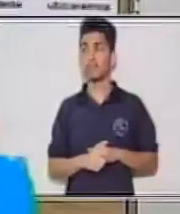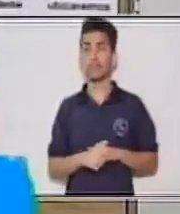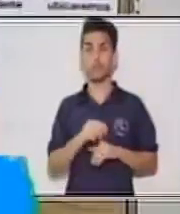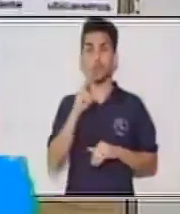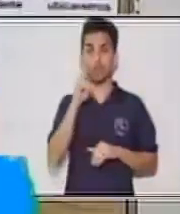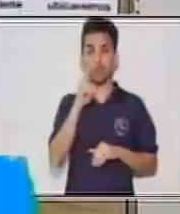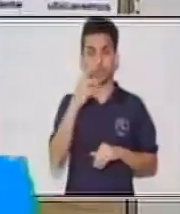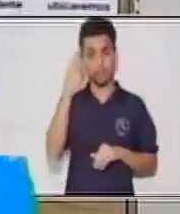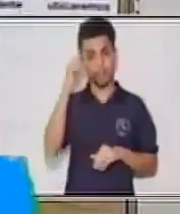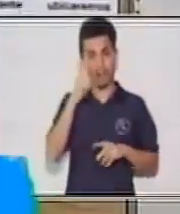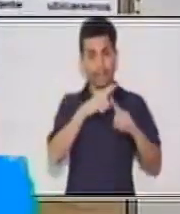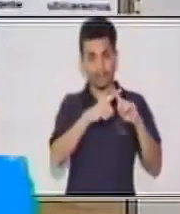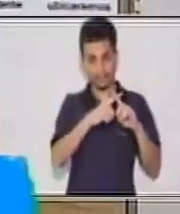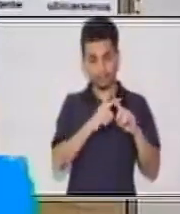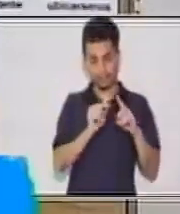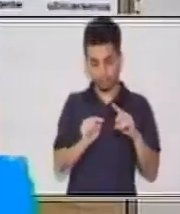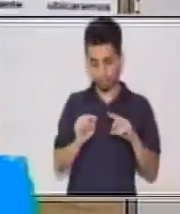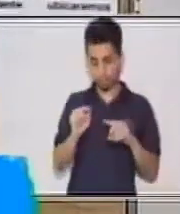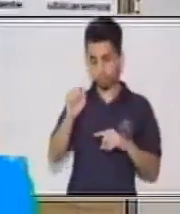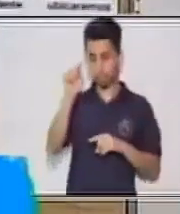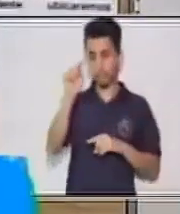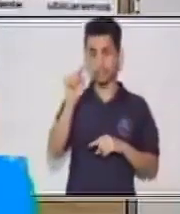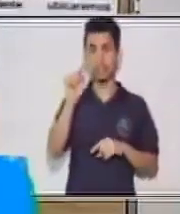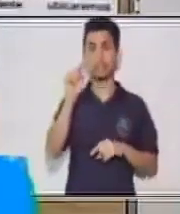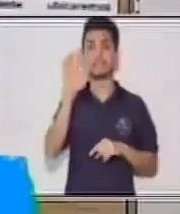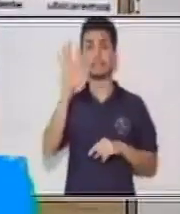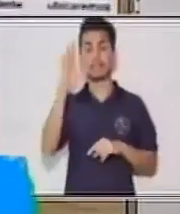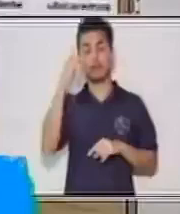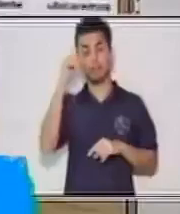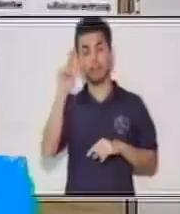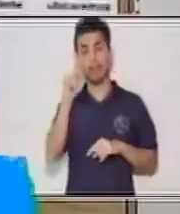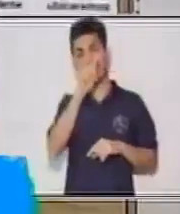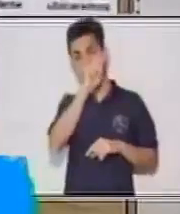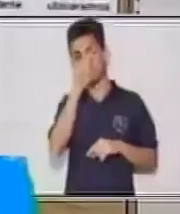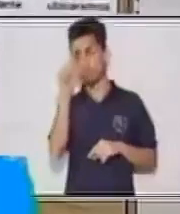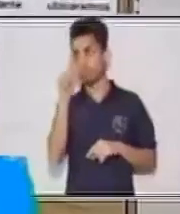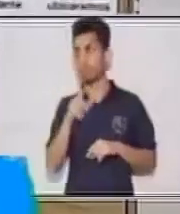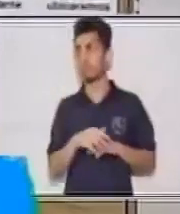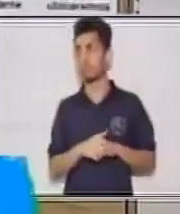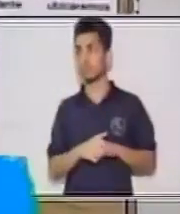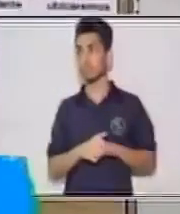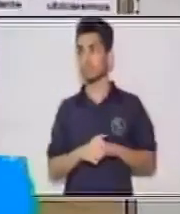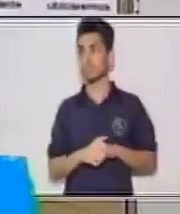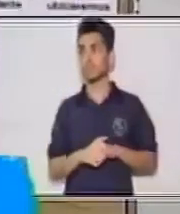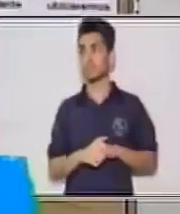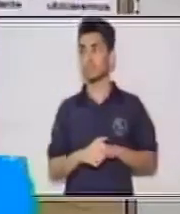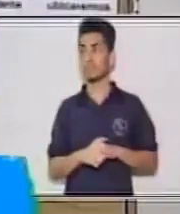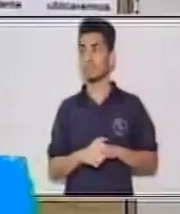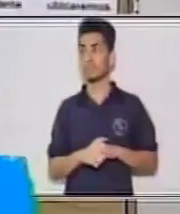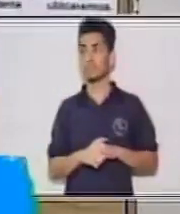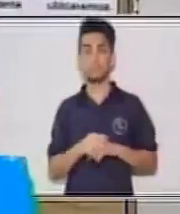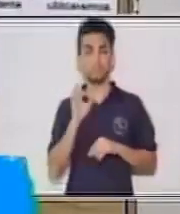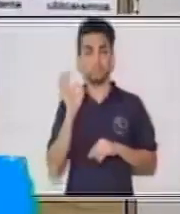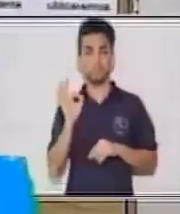línea, y 5 exactamente sobre esta. Entonces el punto nos